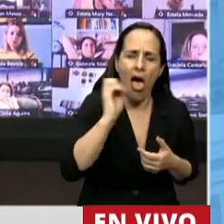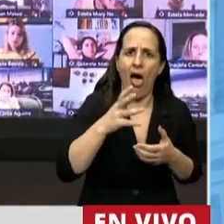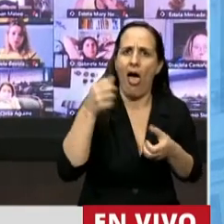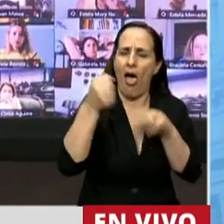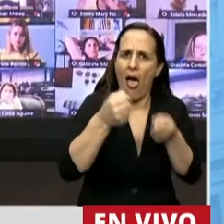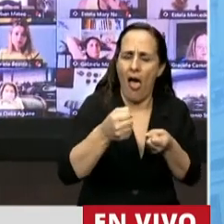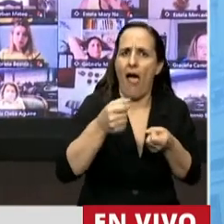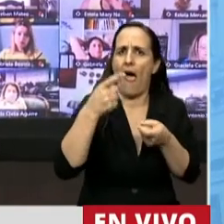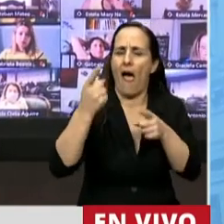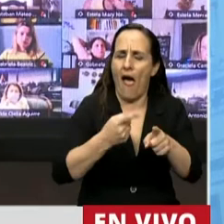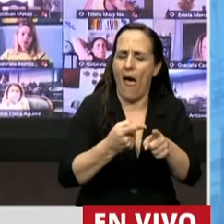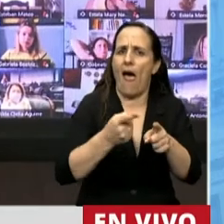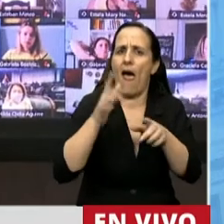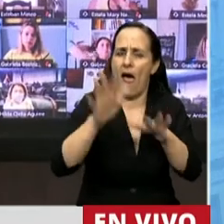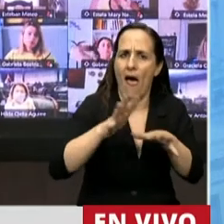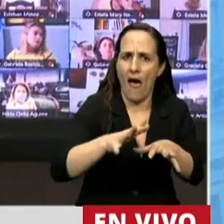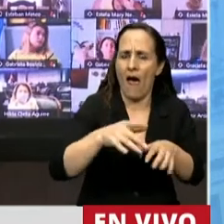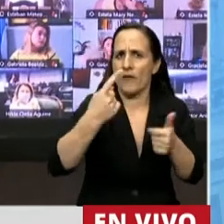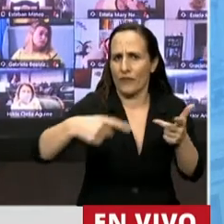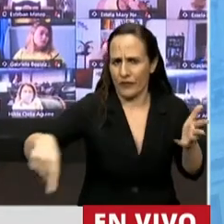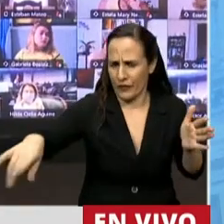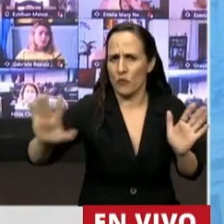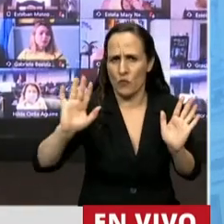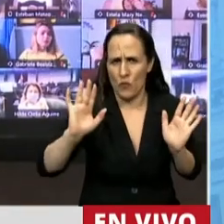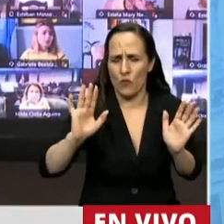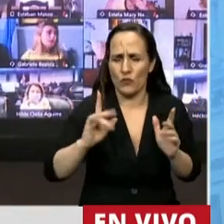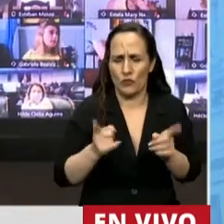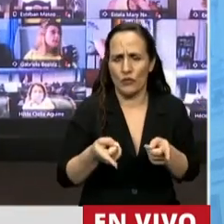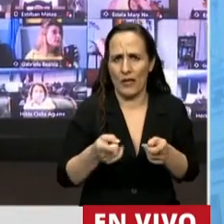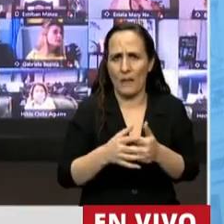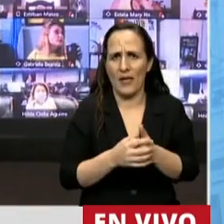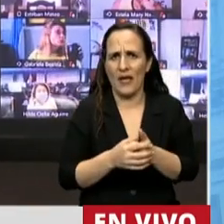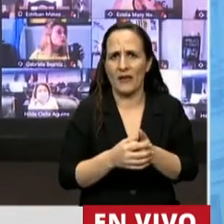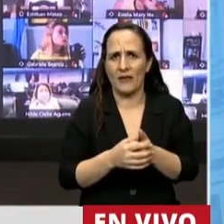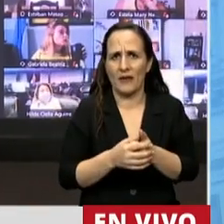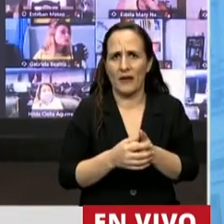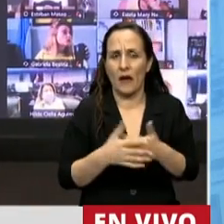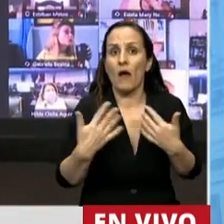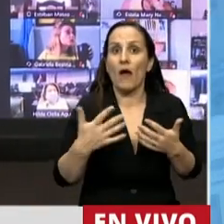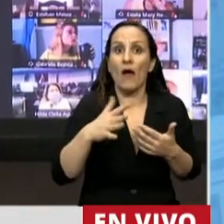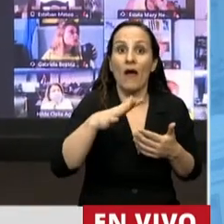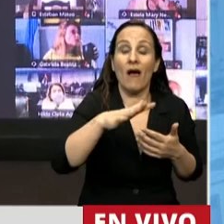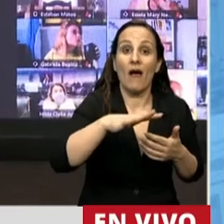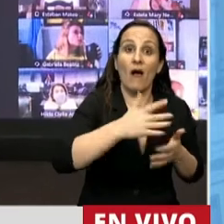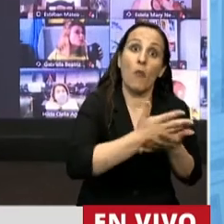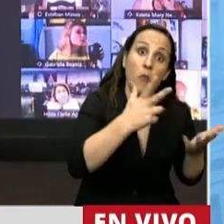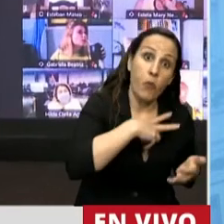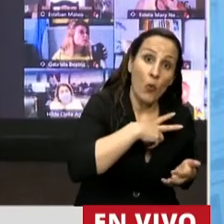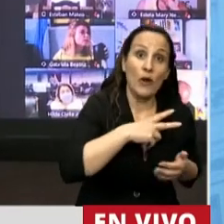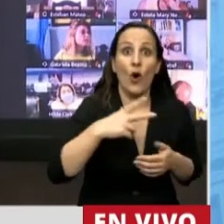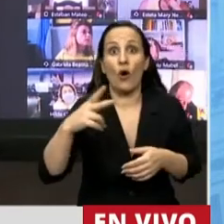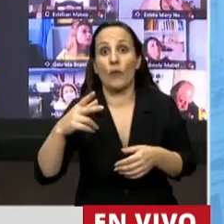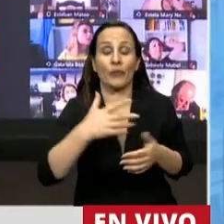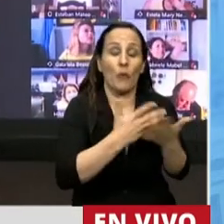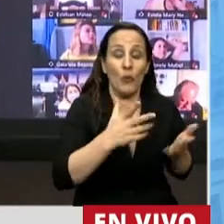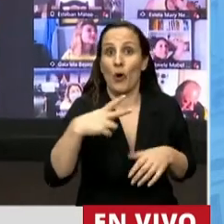intimidación, la hostigación, el acoso, sin perjuicio de otros actos que también menciona, y que se aplica tanto en el ámbito público como privado, en